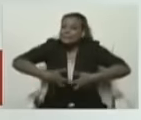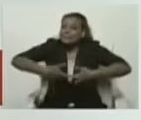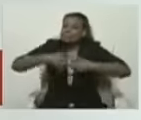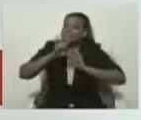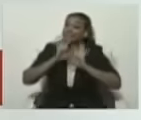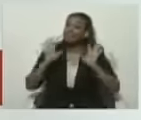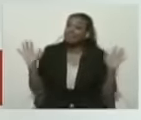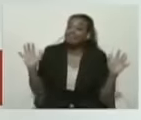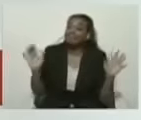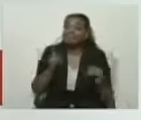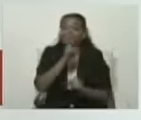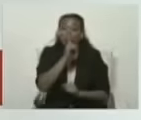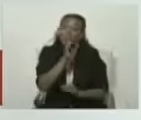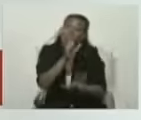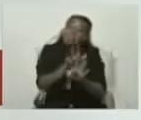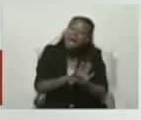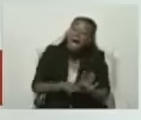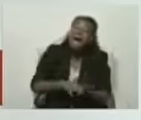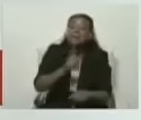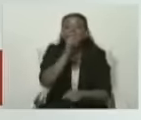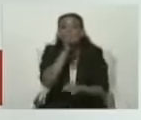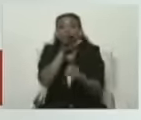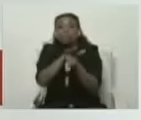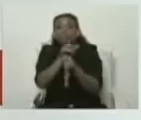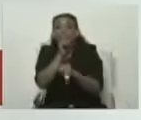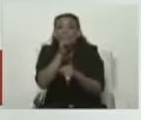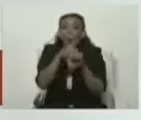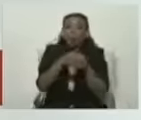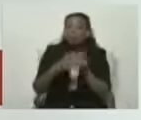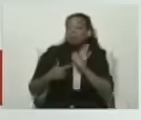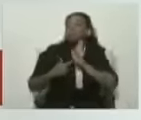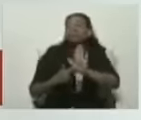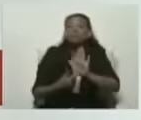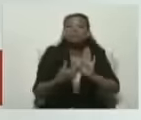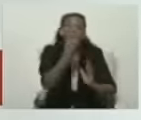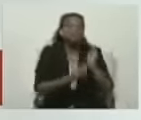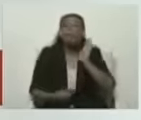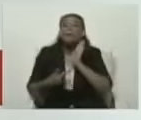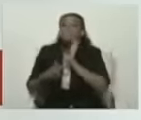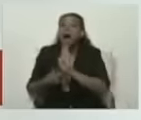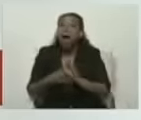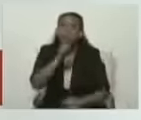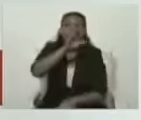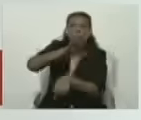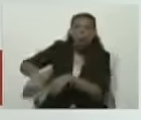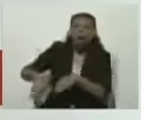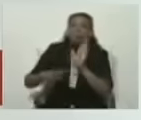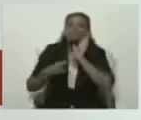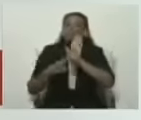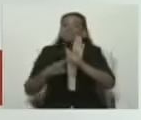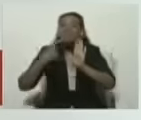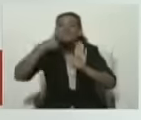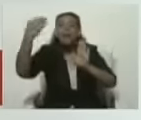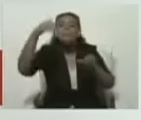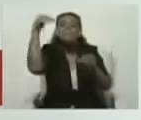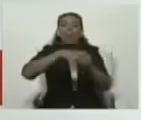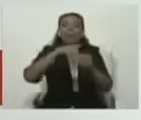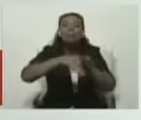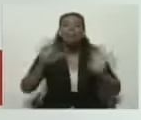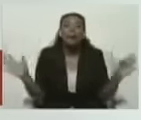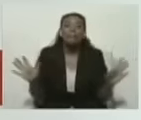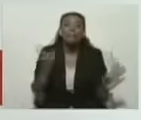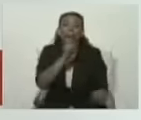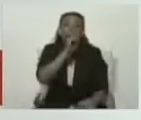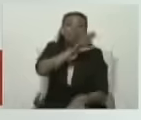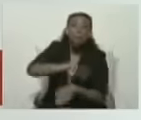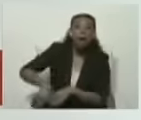ocultarlo. Y mientras más nos oculten, más nos mostramos. Y mientras más mientan, más votamos. Y